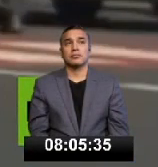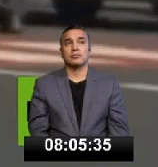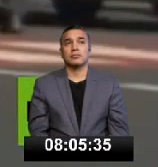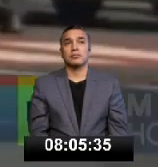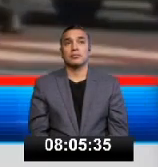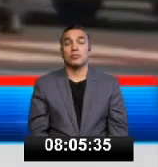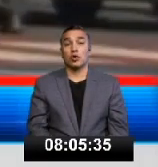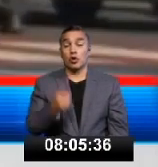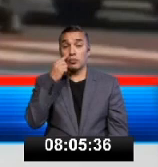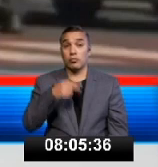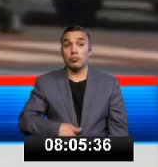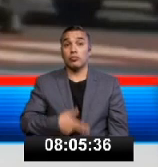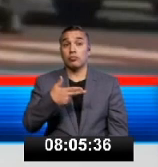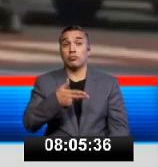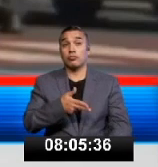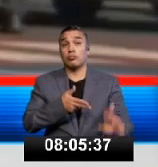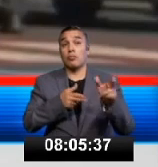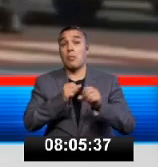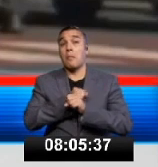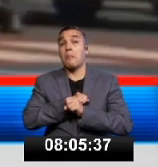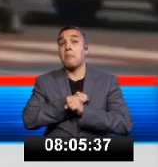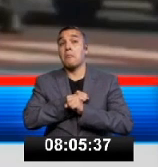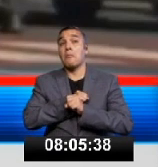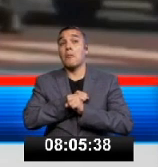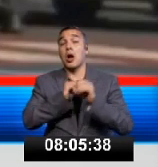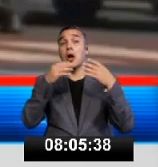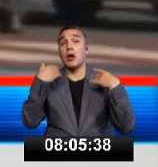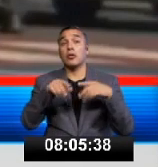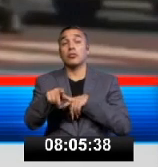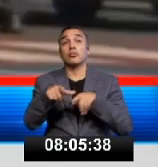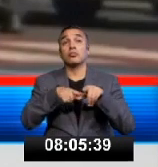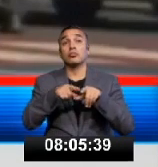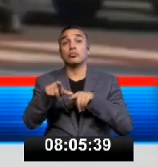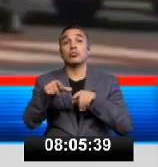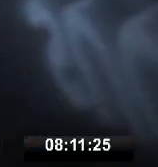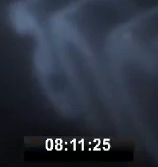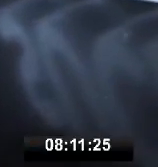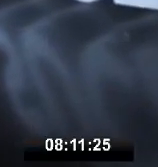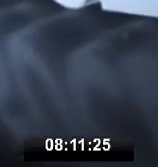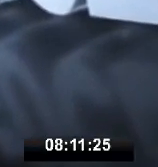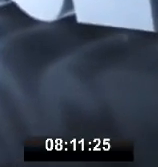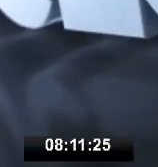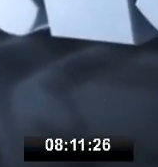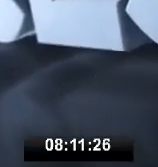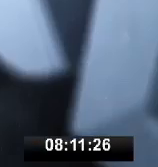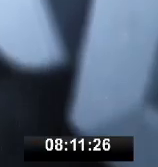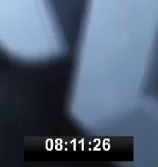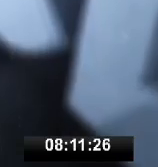Un hombre armado con un fusil y una granada ha tomado rehenes en una sucursal del banco.